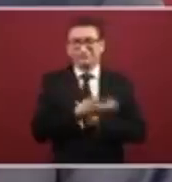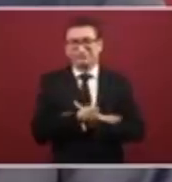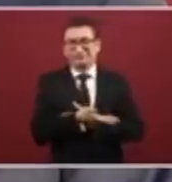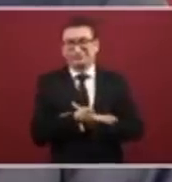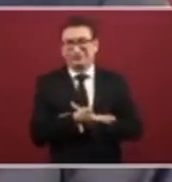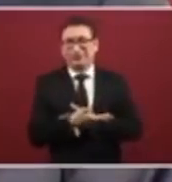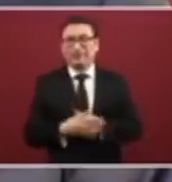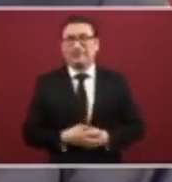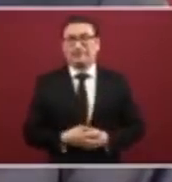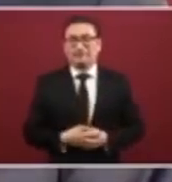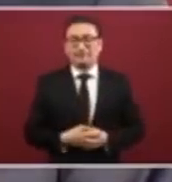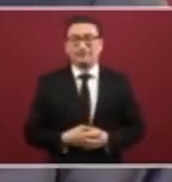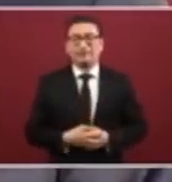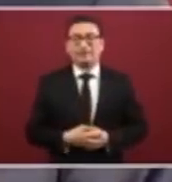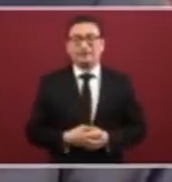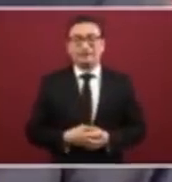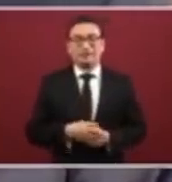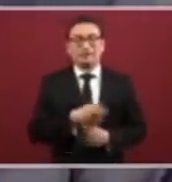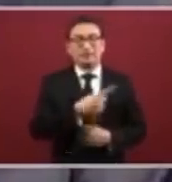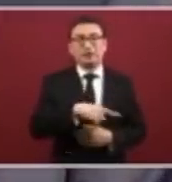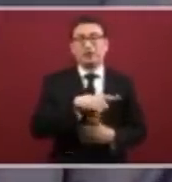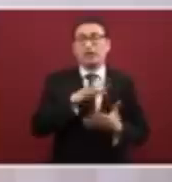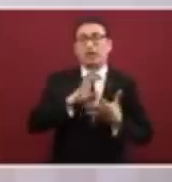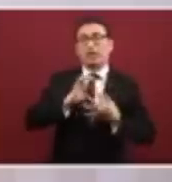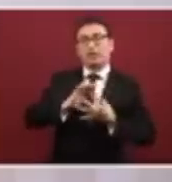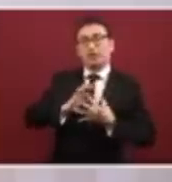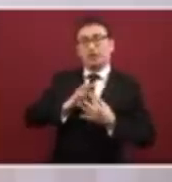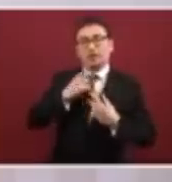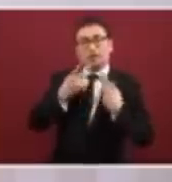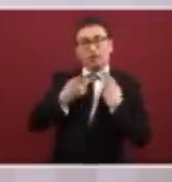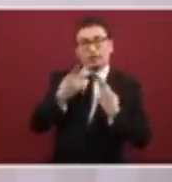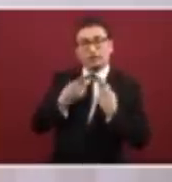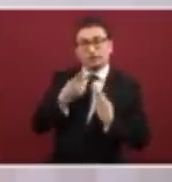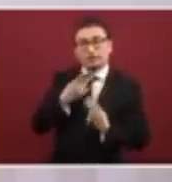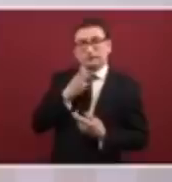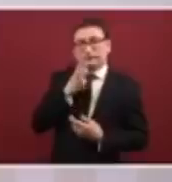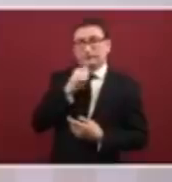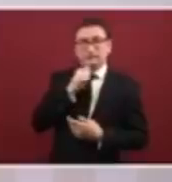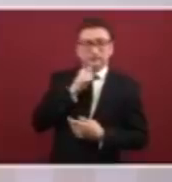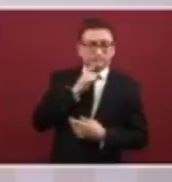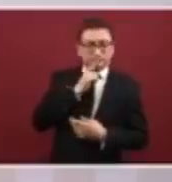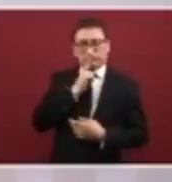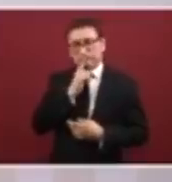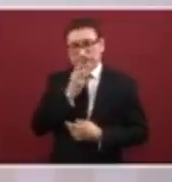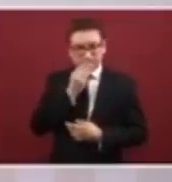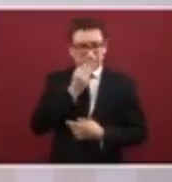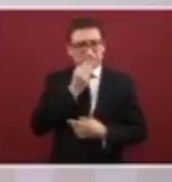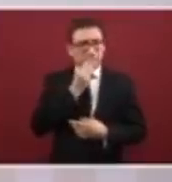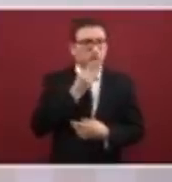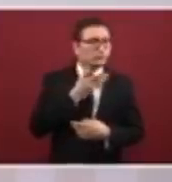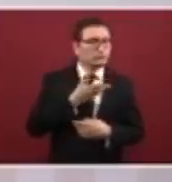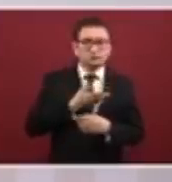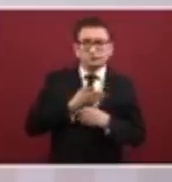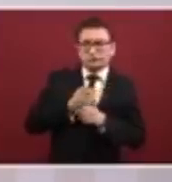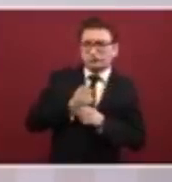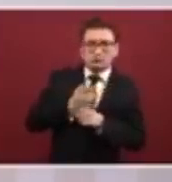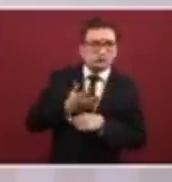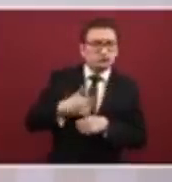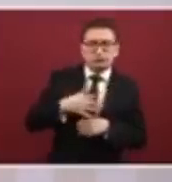como ya no van a tener argumentos, pues se van a buscar por otro lado.